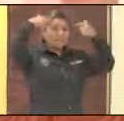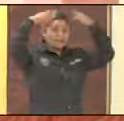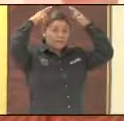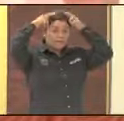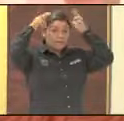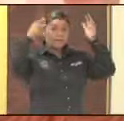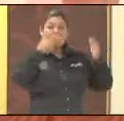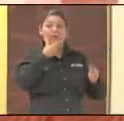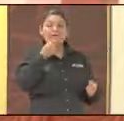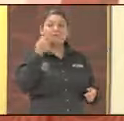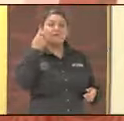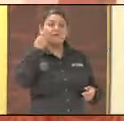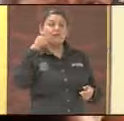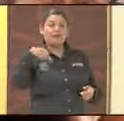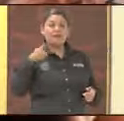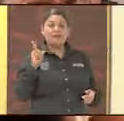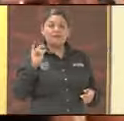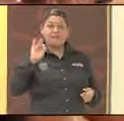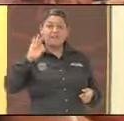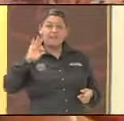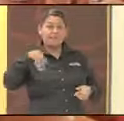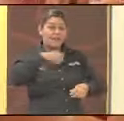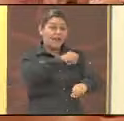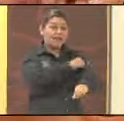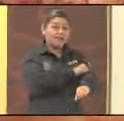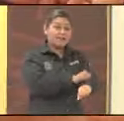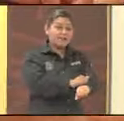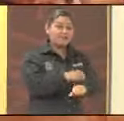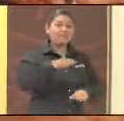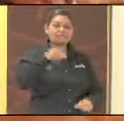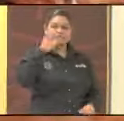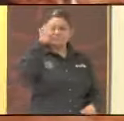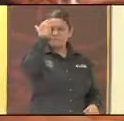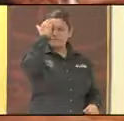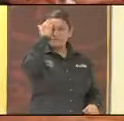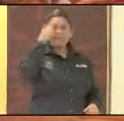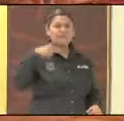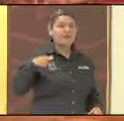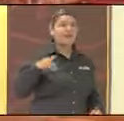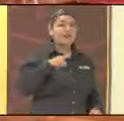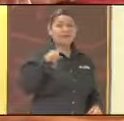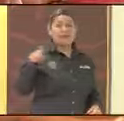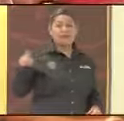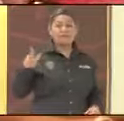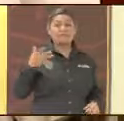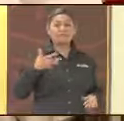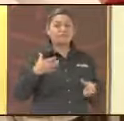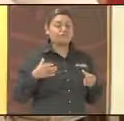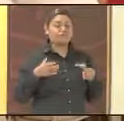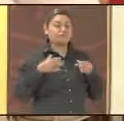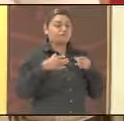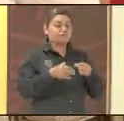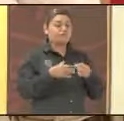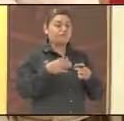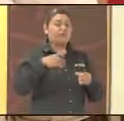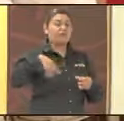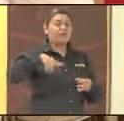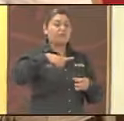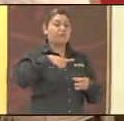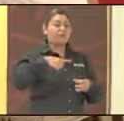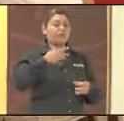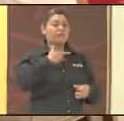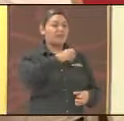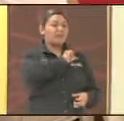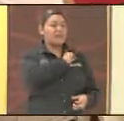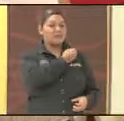Enfermeros. En el sistema DIF Altamira reconocemos que ellos son la columna vertebral de cualquier sistema de